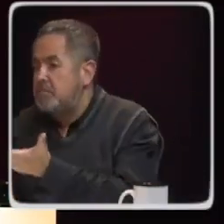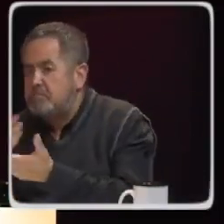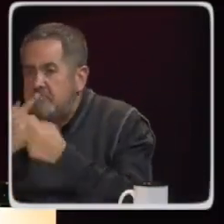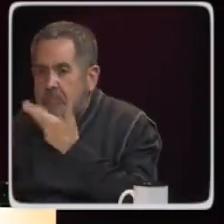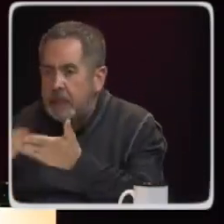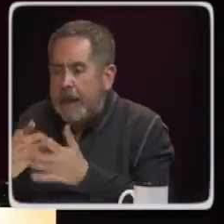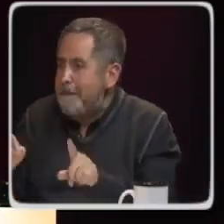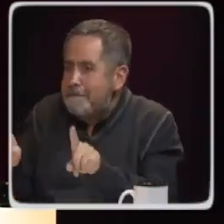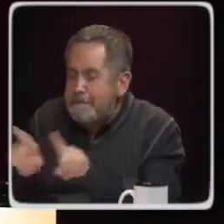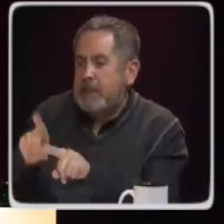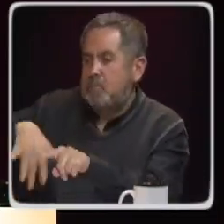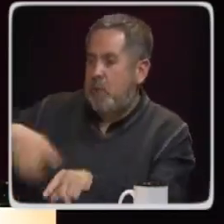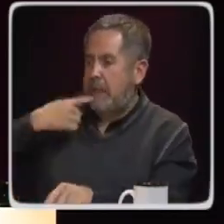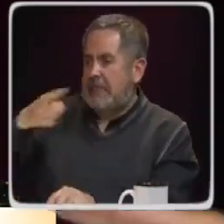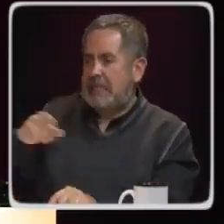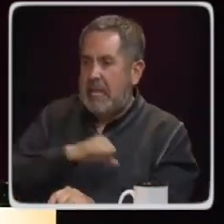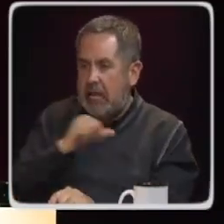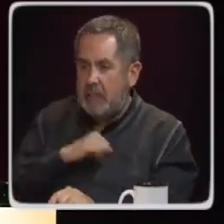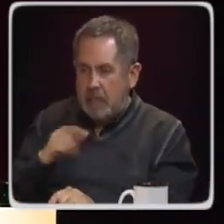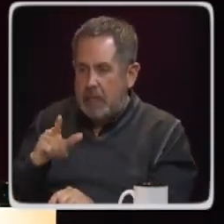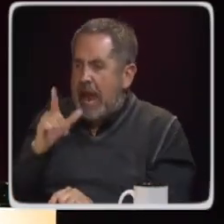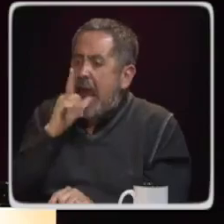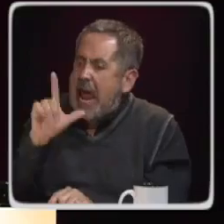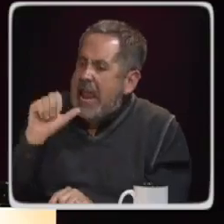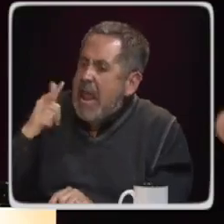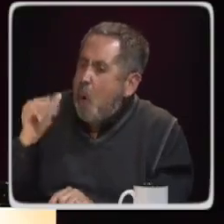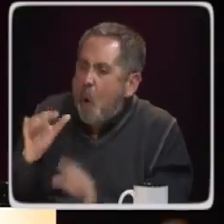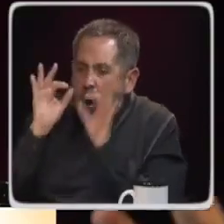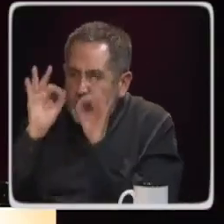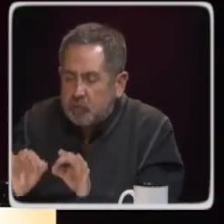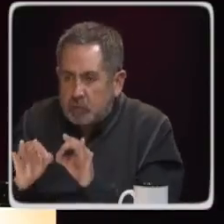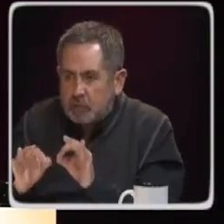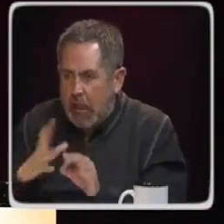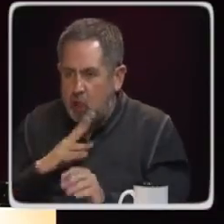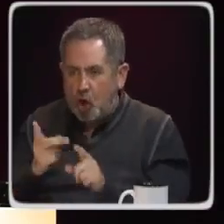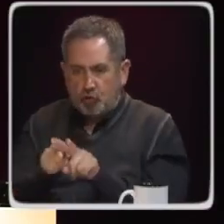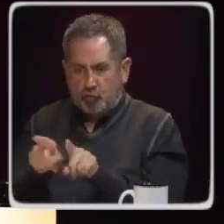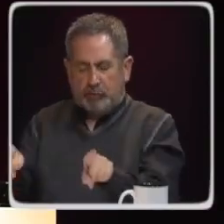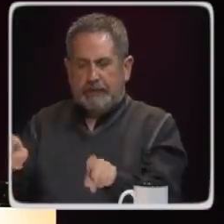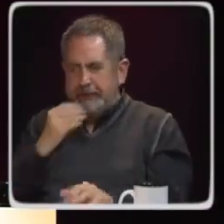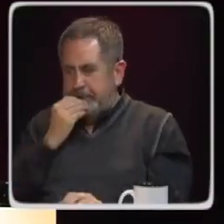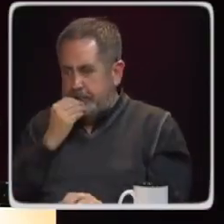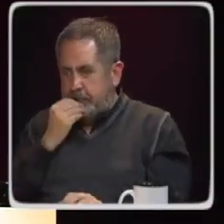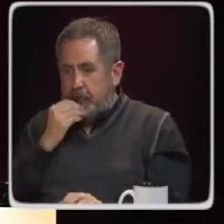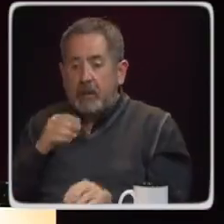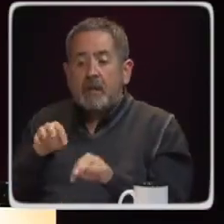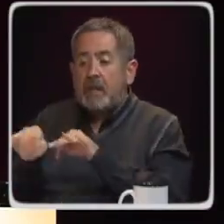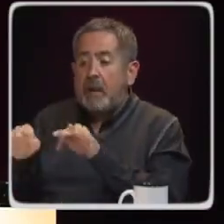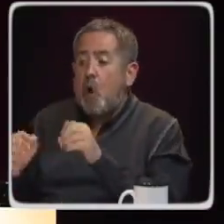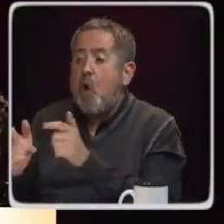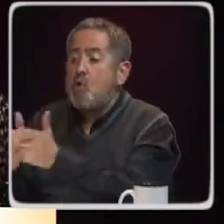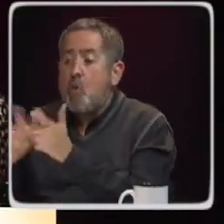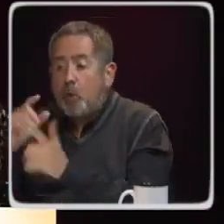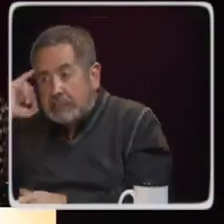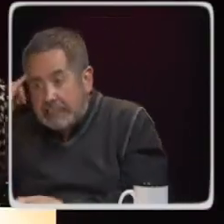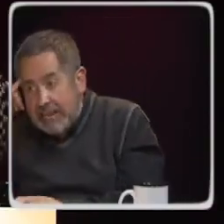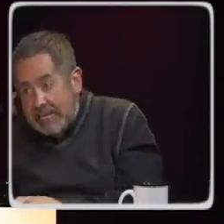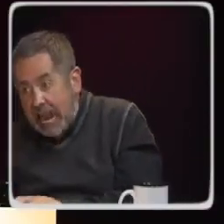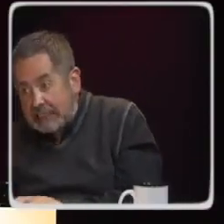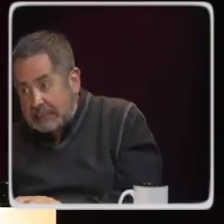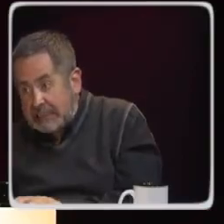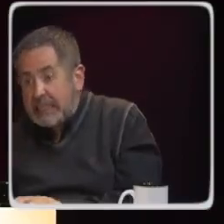Hay costumbres que llegan a ser diferentes. Por ejemplo, los sordos utilizan muchas imágenes, por ejemplo, la representación visual para poder representar